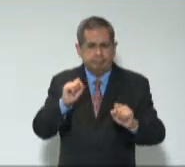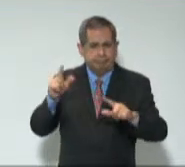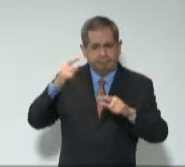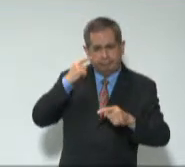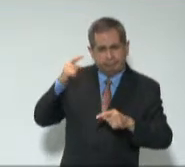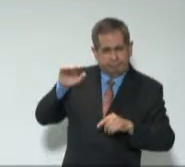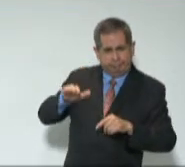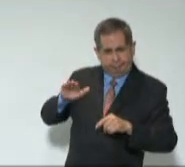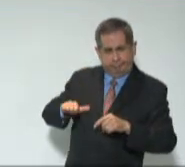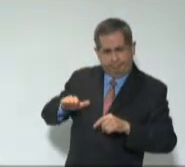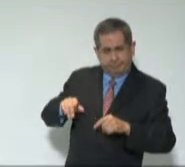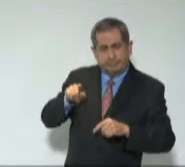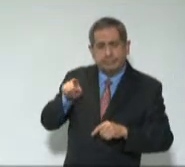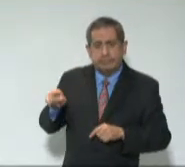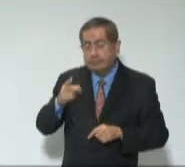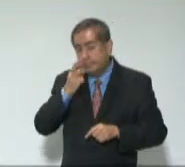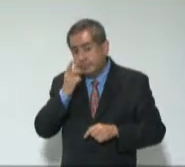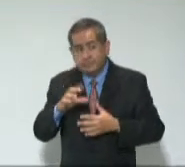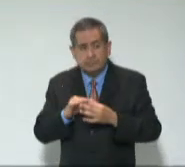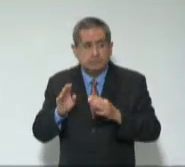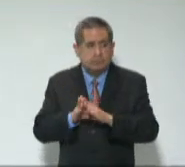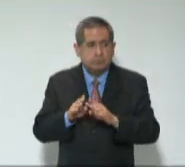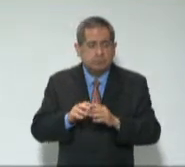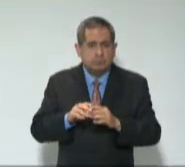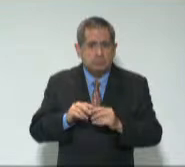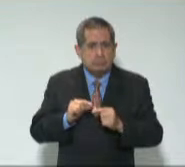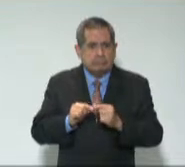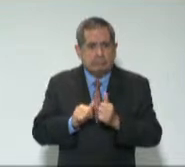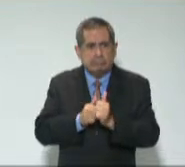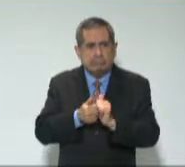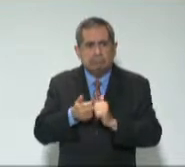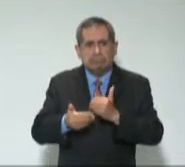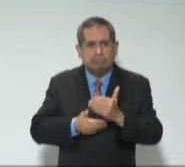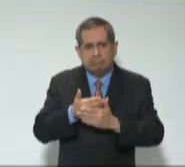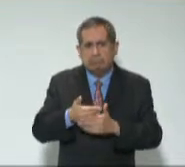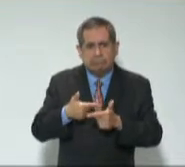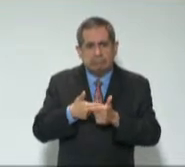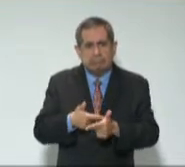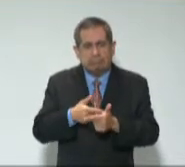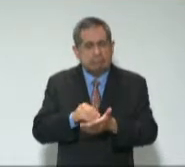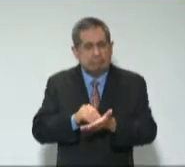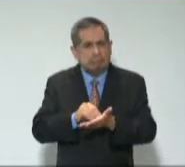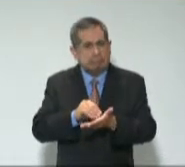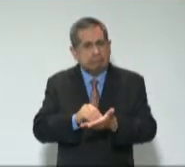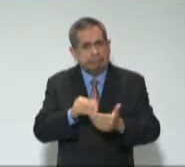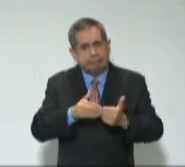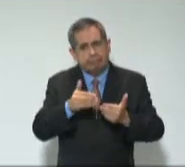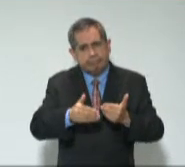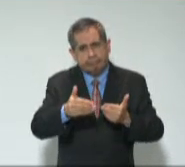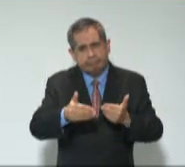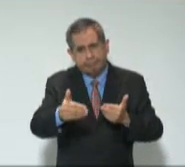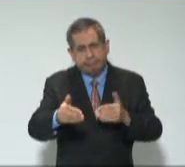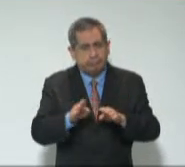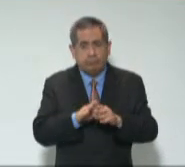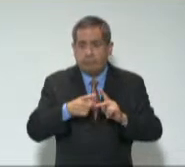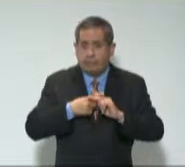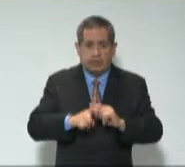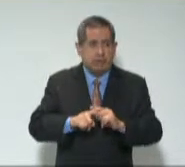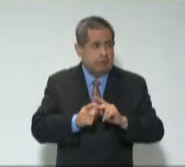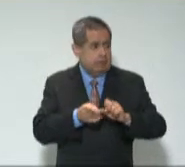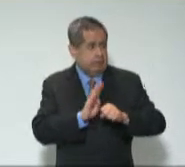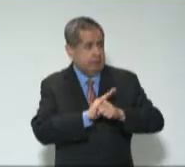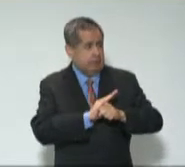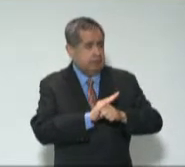donde vemos que ha sido una evolución constante permanente desde desde el inicio de la pandemia por